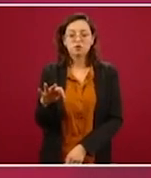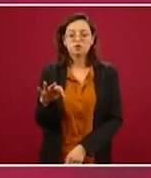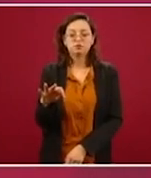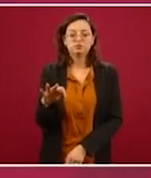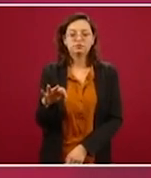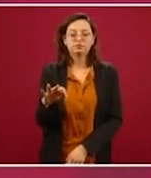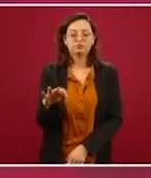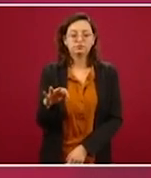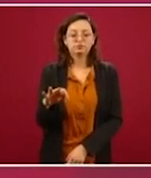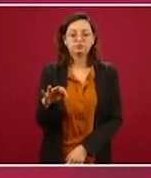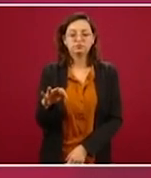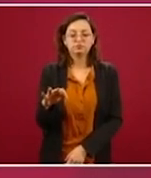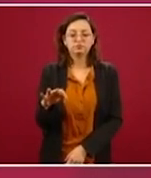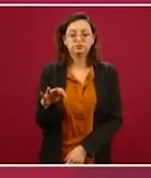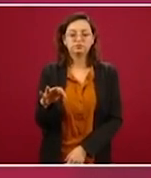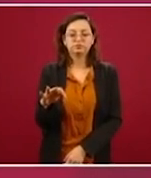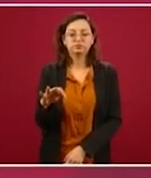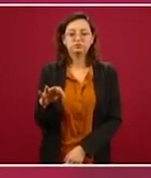esta